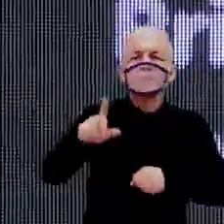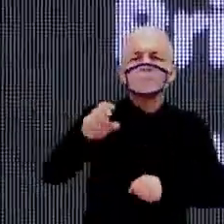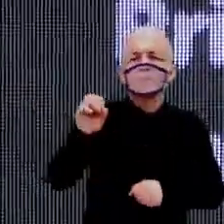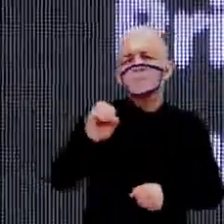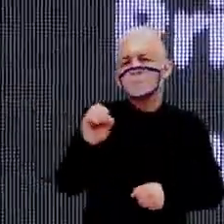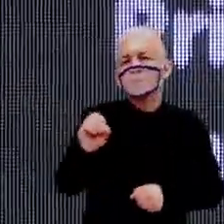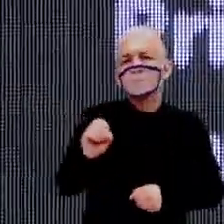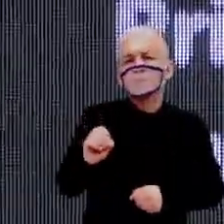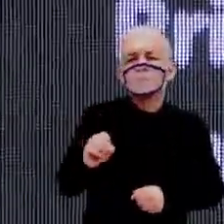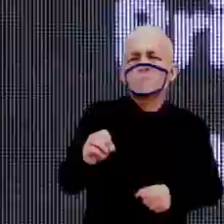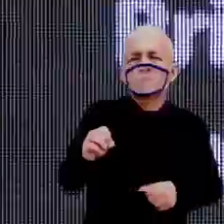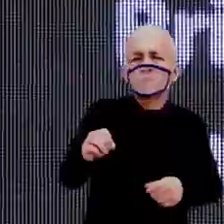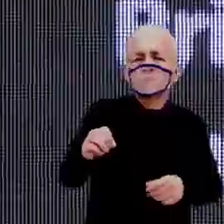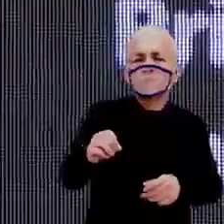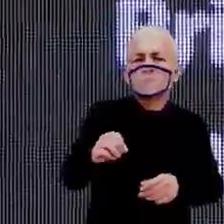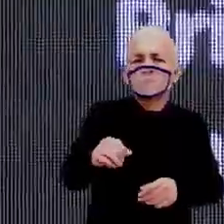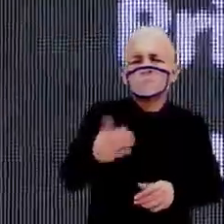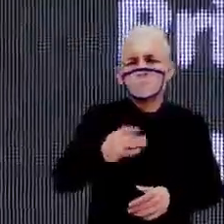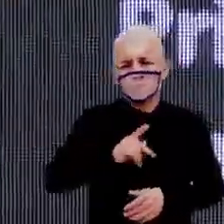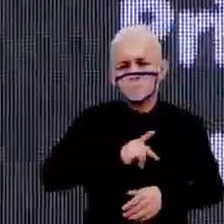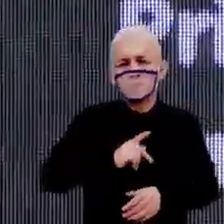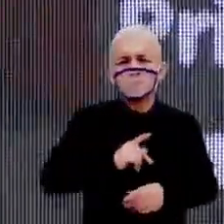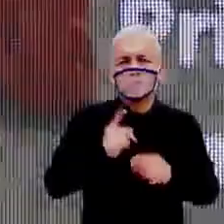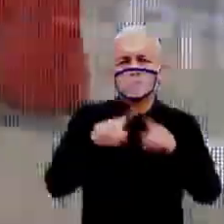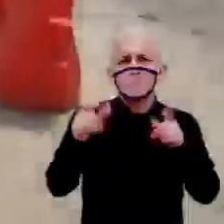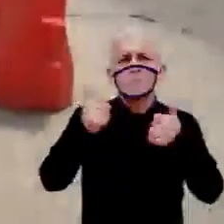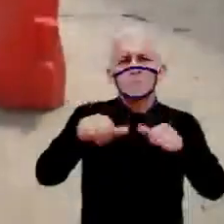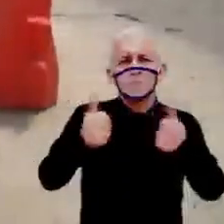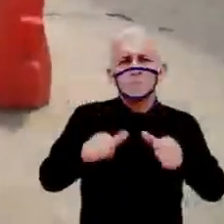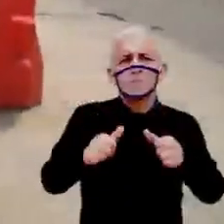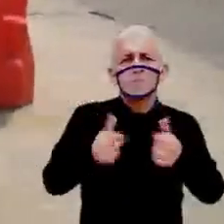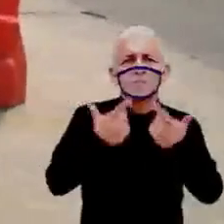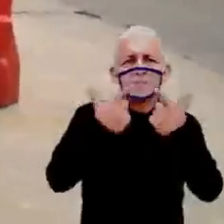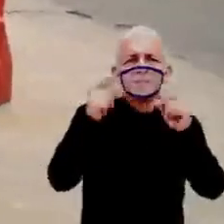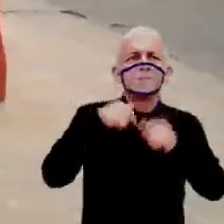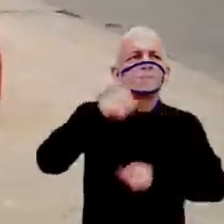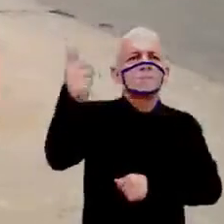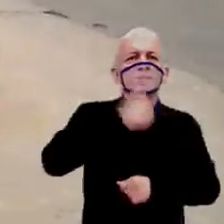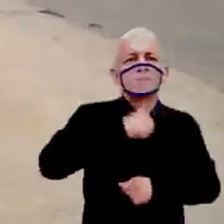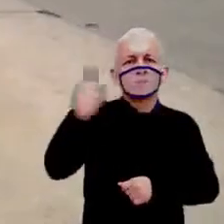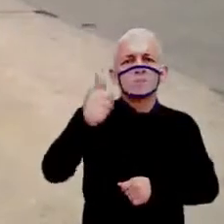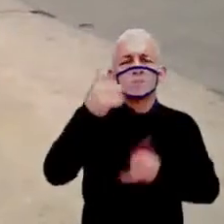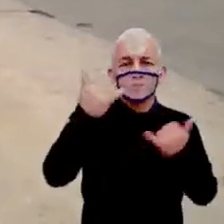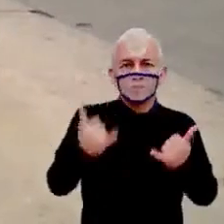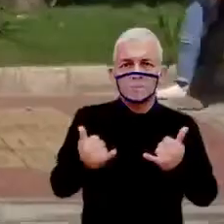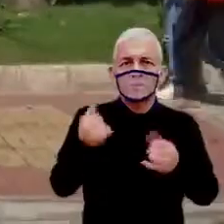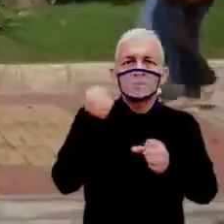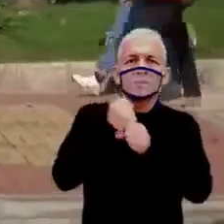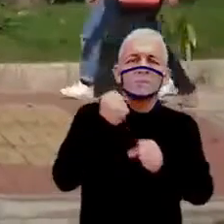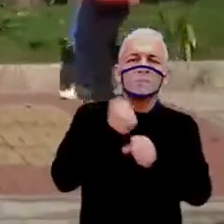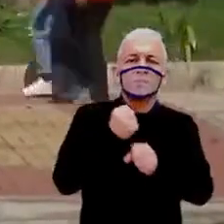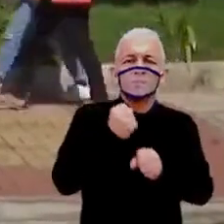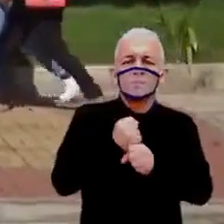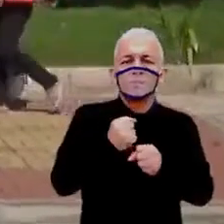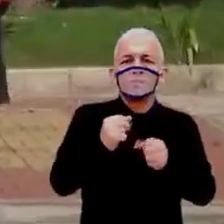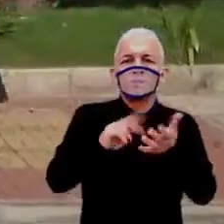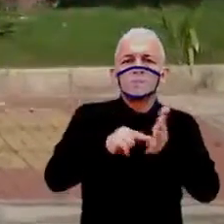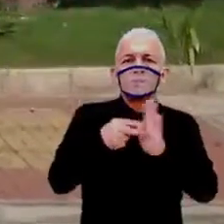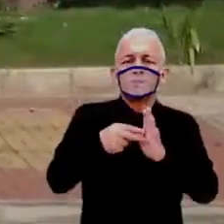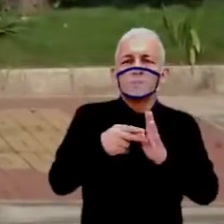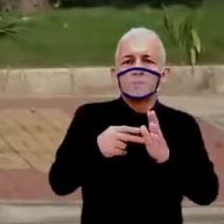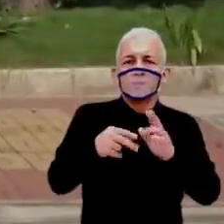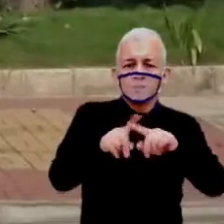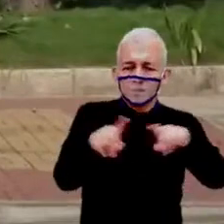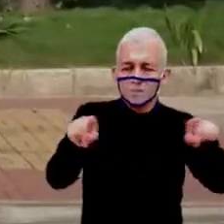sus propios medios de locomoción y utilizan el bus, el transporte público. Así que para ellos vamos a trabajar para recuperar ese